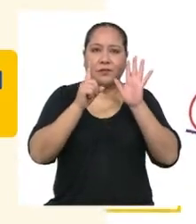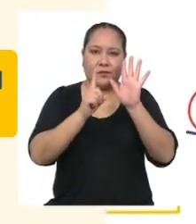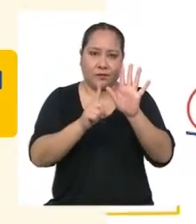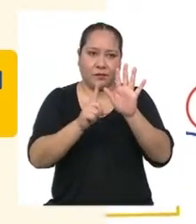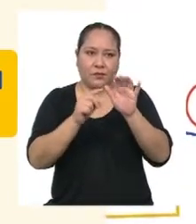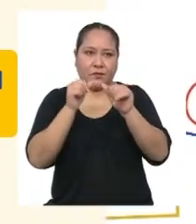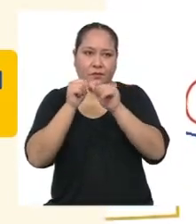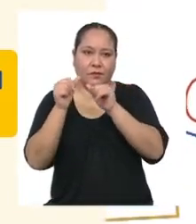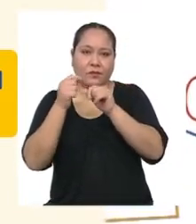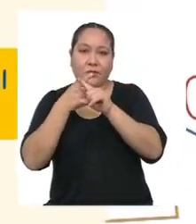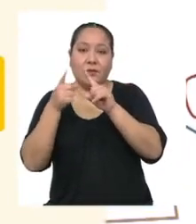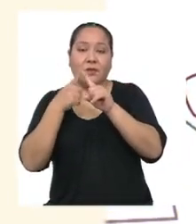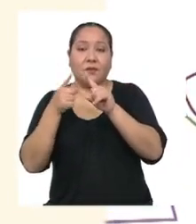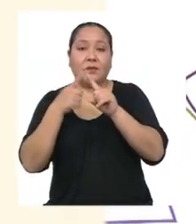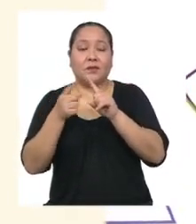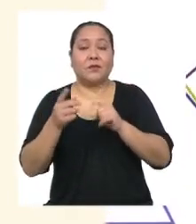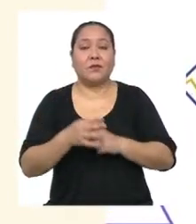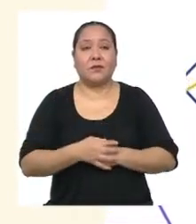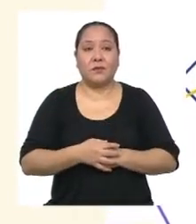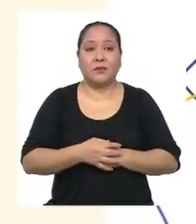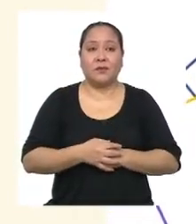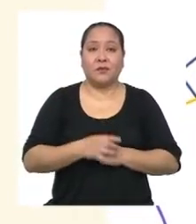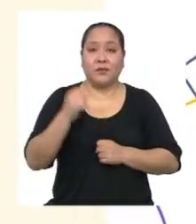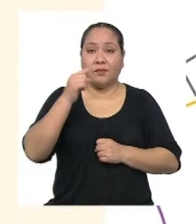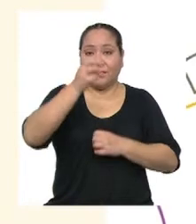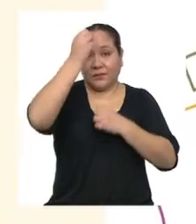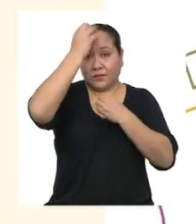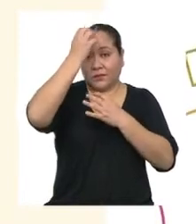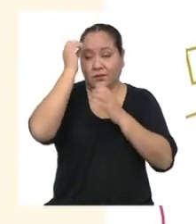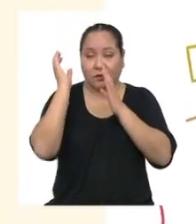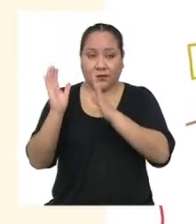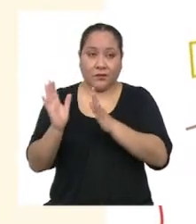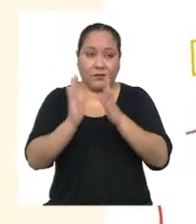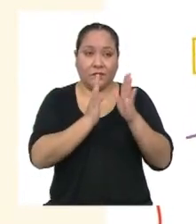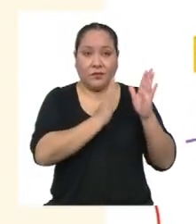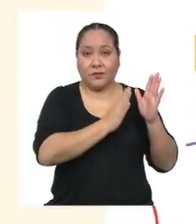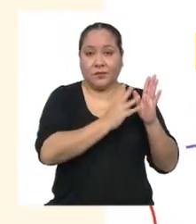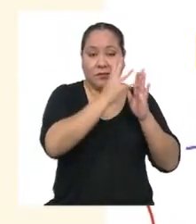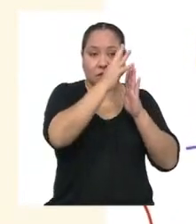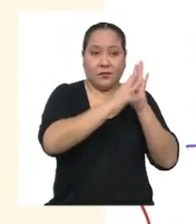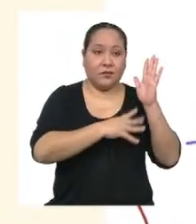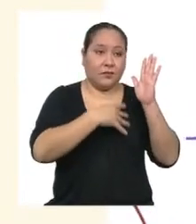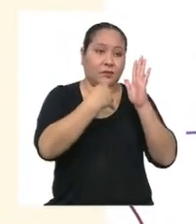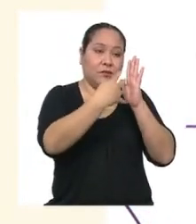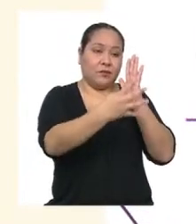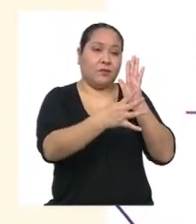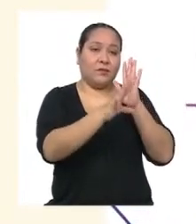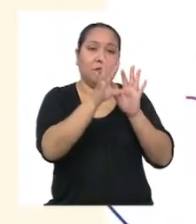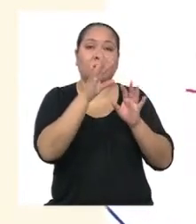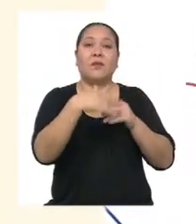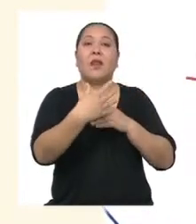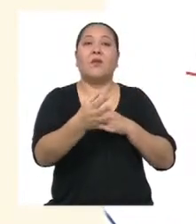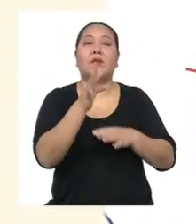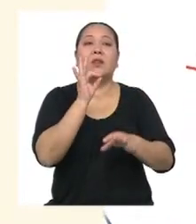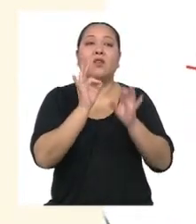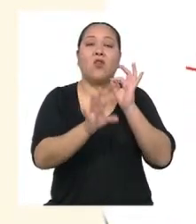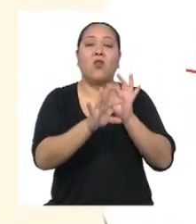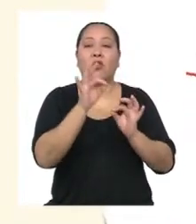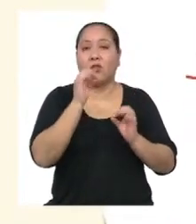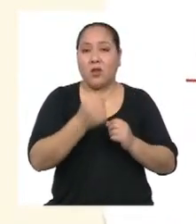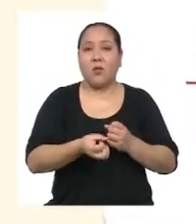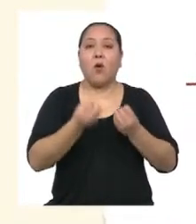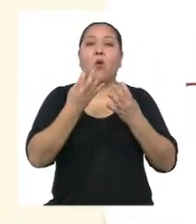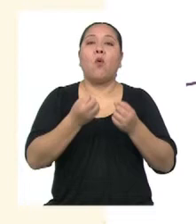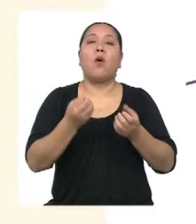valores diferentes de edades. Esta información la podemos organizar en una tabla y luego hallamos los datos de las edades que se